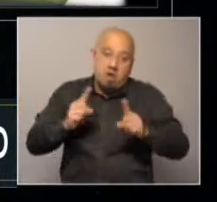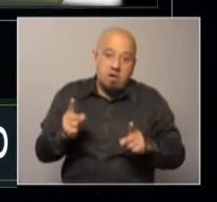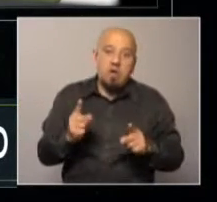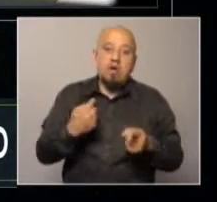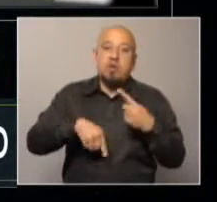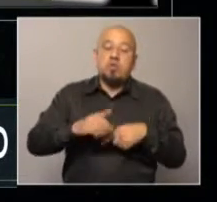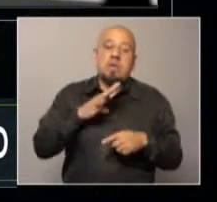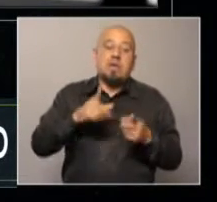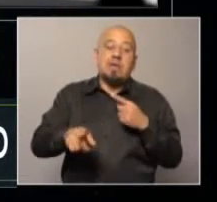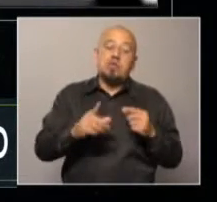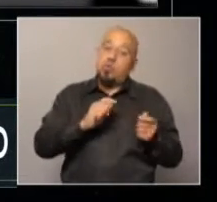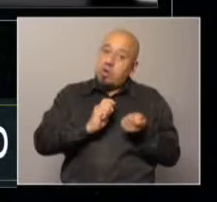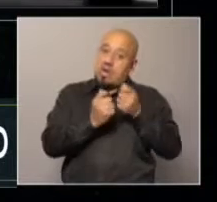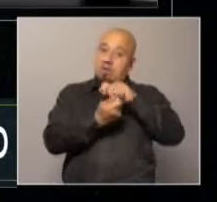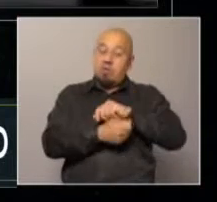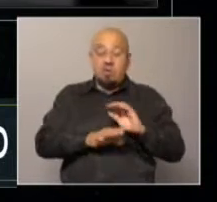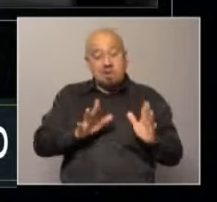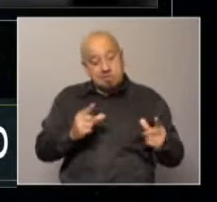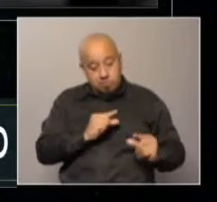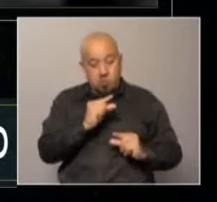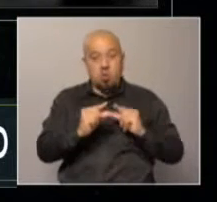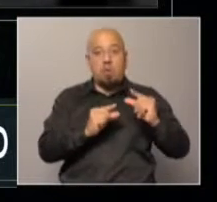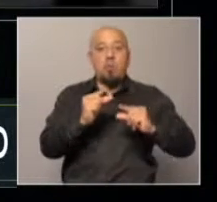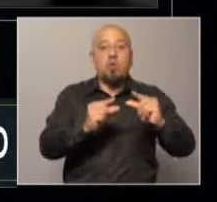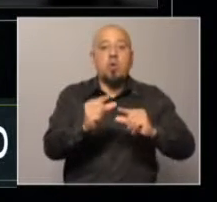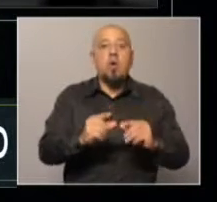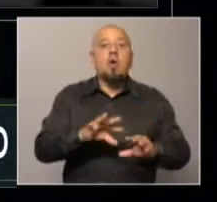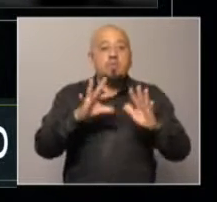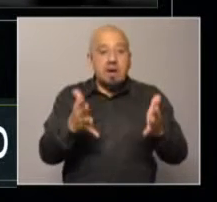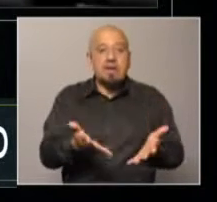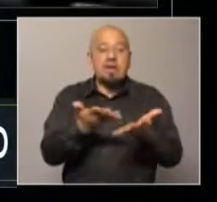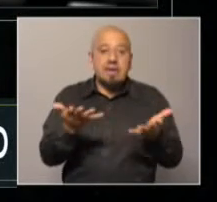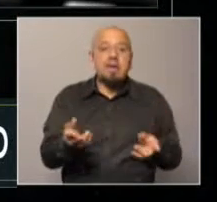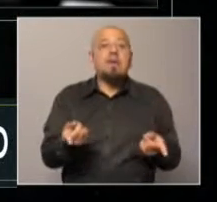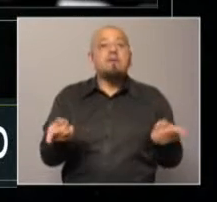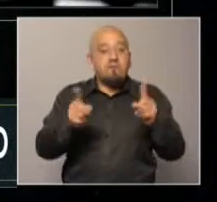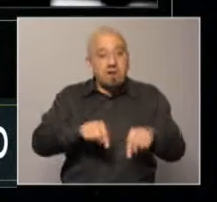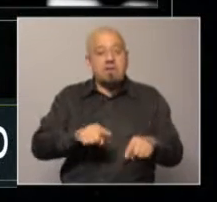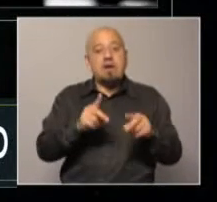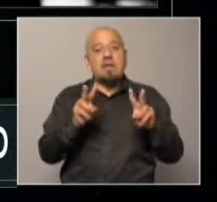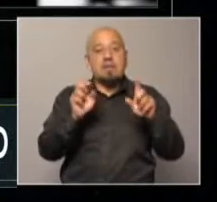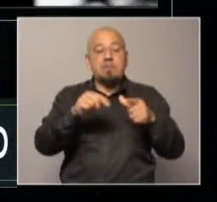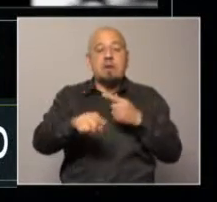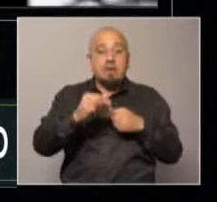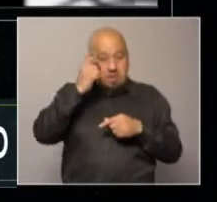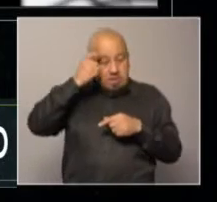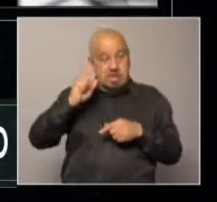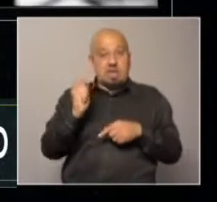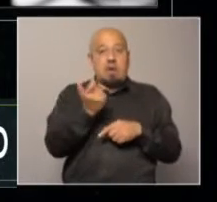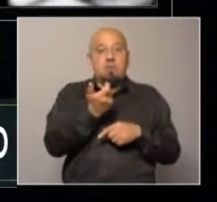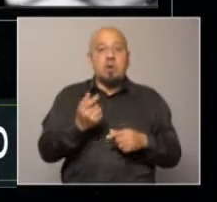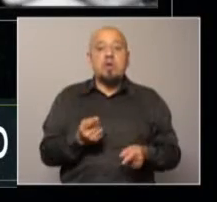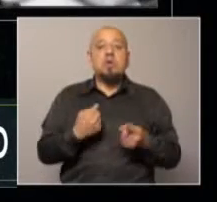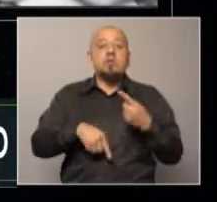Hay un cambio que va mucho, es mucho más a lo estructural para que la reinserción social sea efectiva y no dejarla solo en los individuos. Pero al